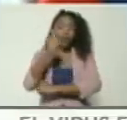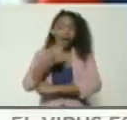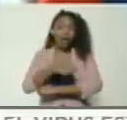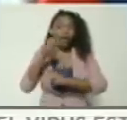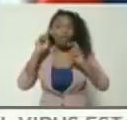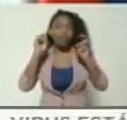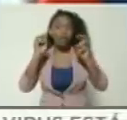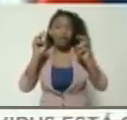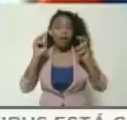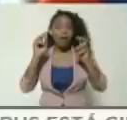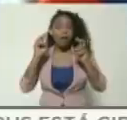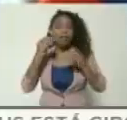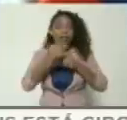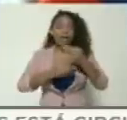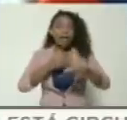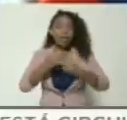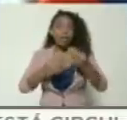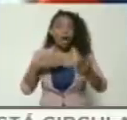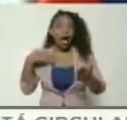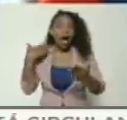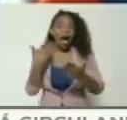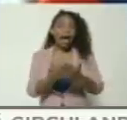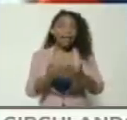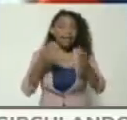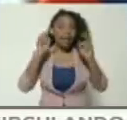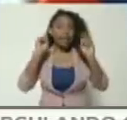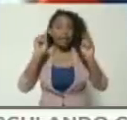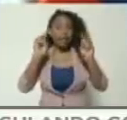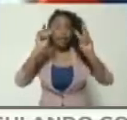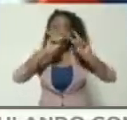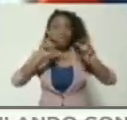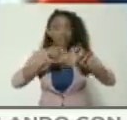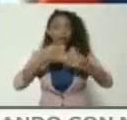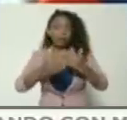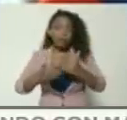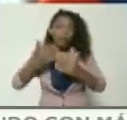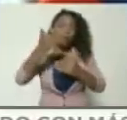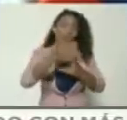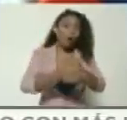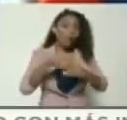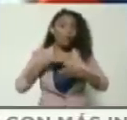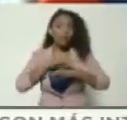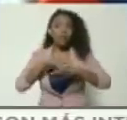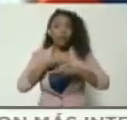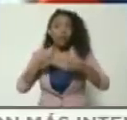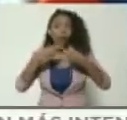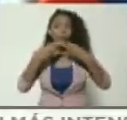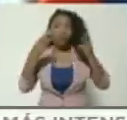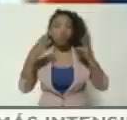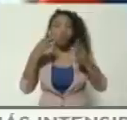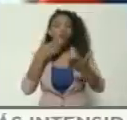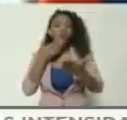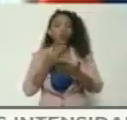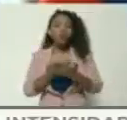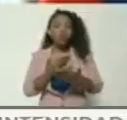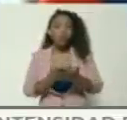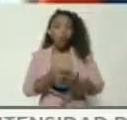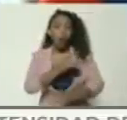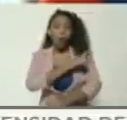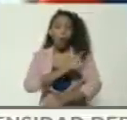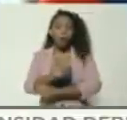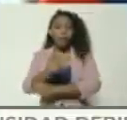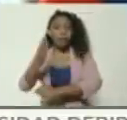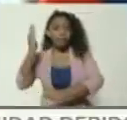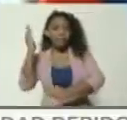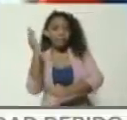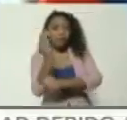causa se retrotrajo hasta la fase de investigación. Posteriormente, el Ministerio Público solicitó orden de